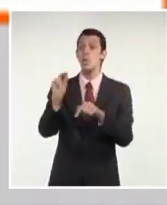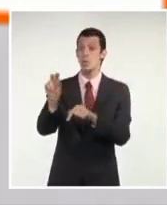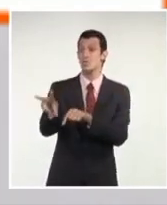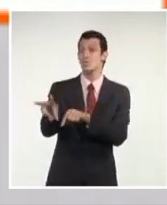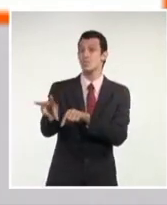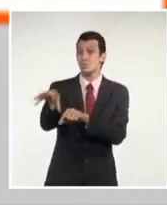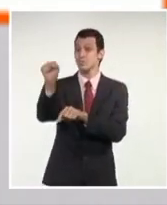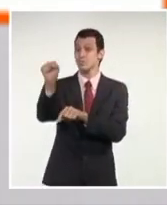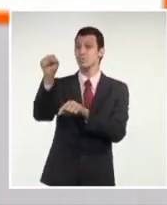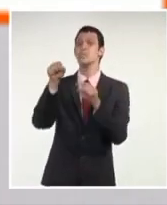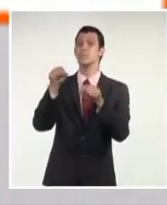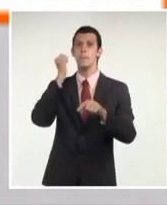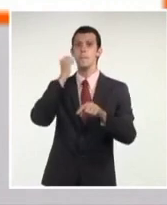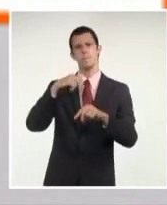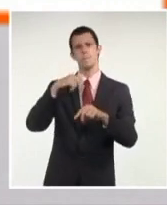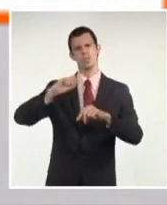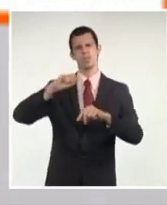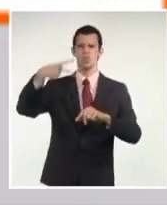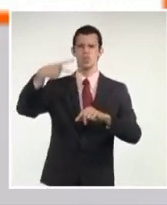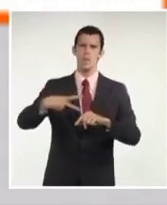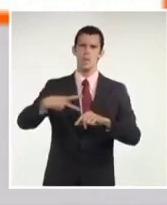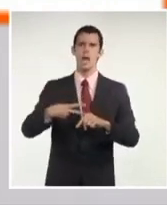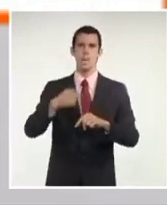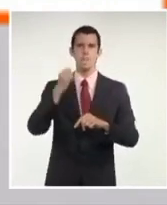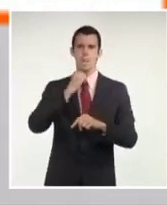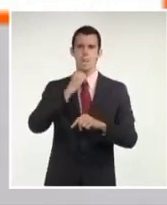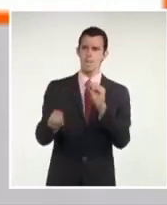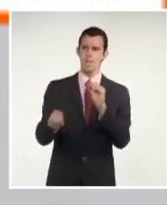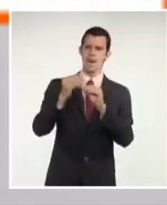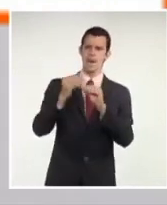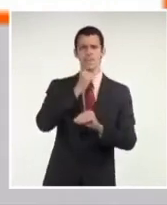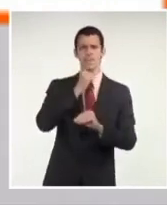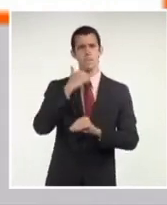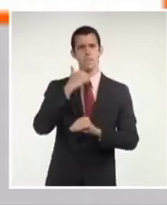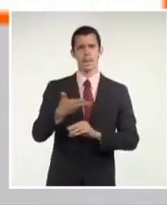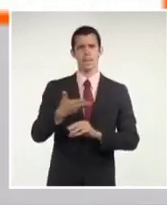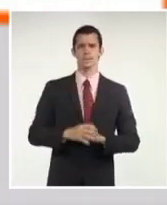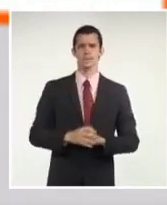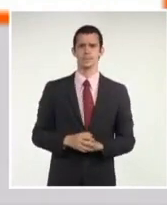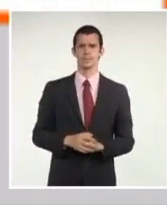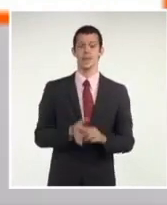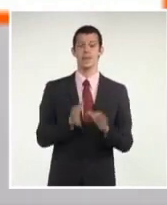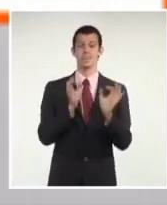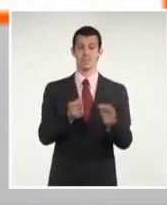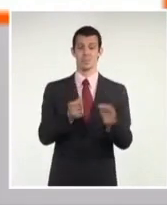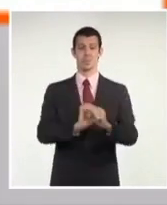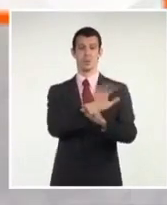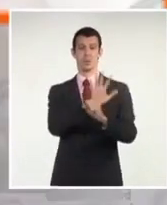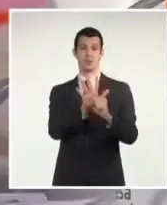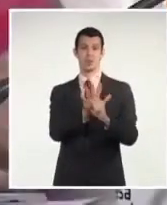170 países, predominando o ha estado predominando en Europa, Estados Unidos, Israel, etc.